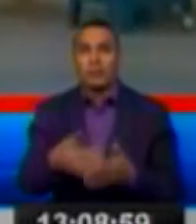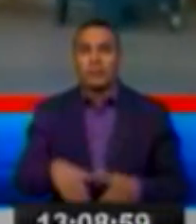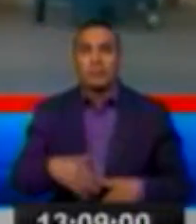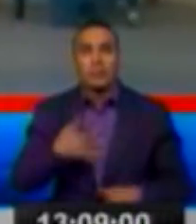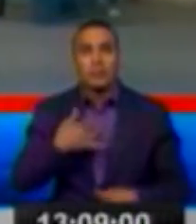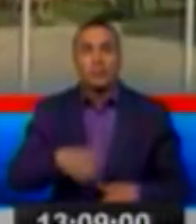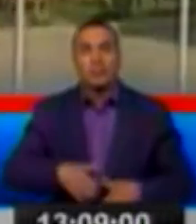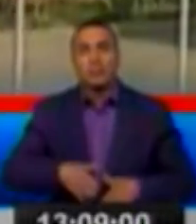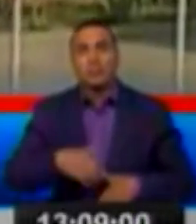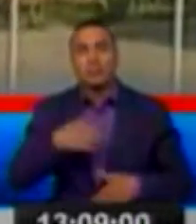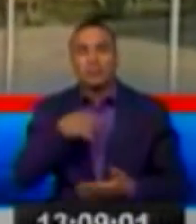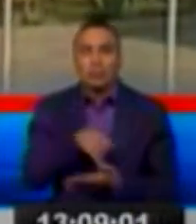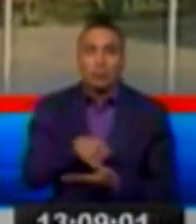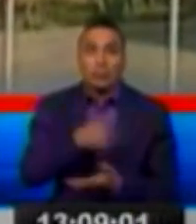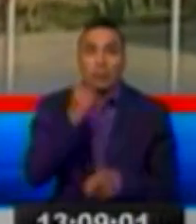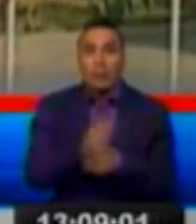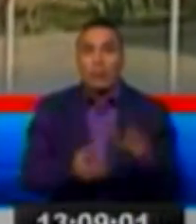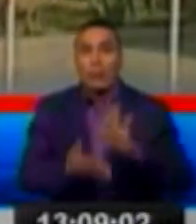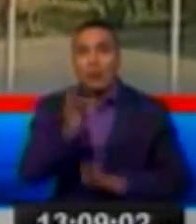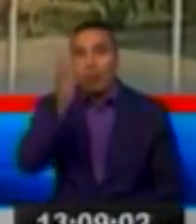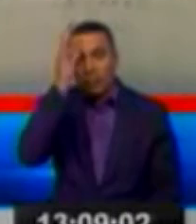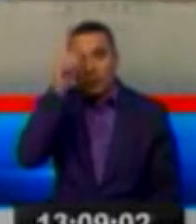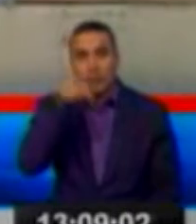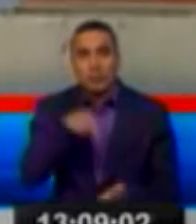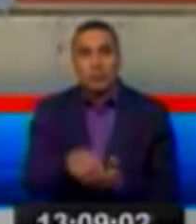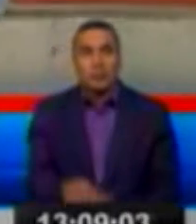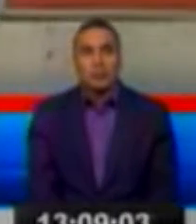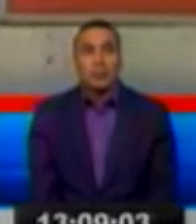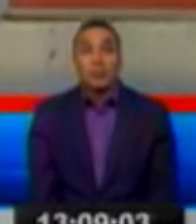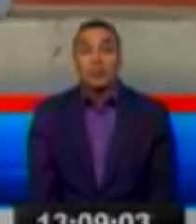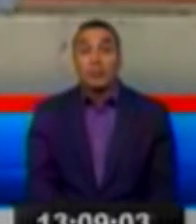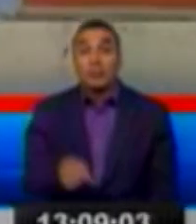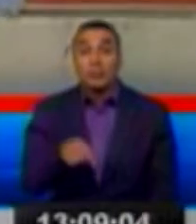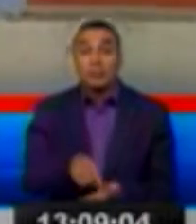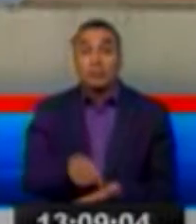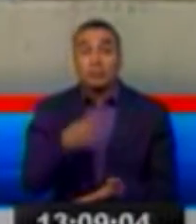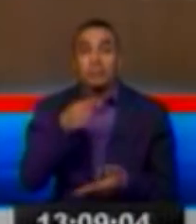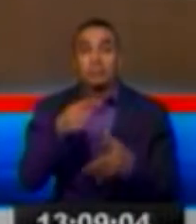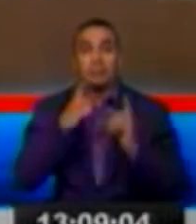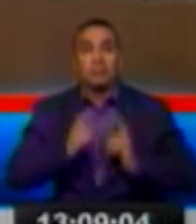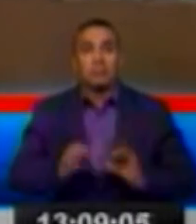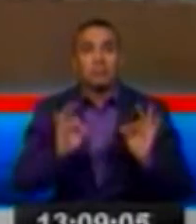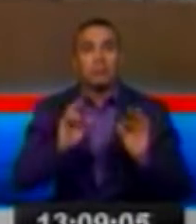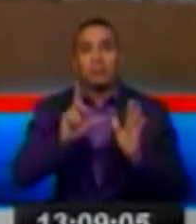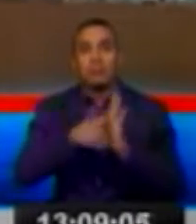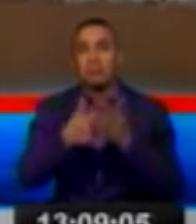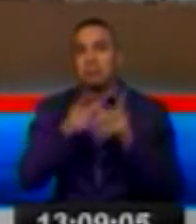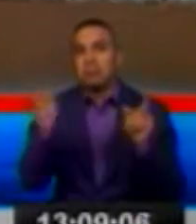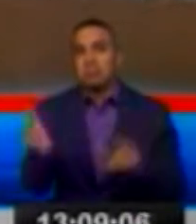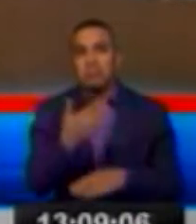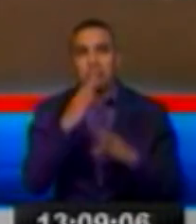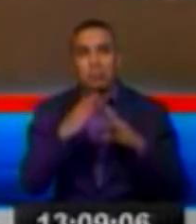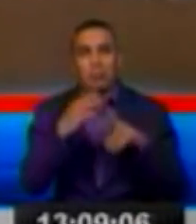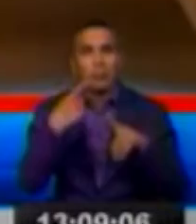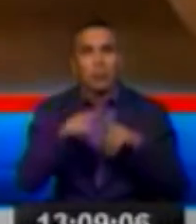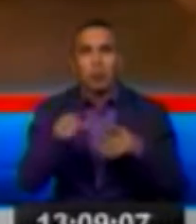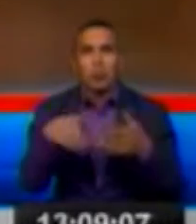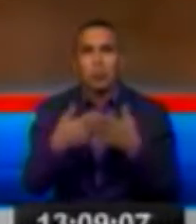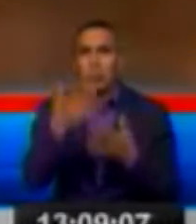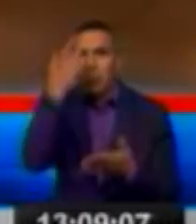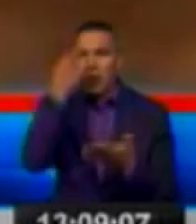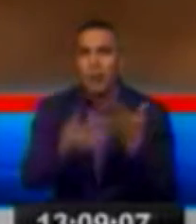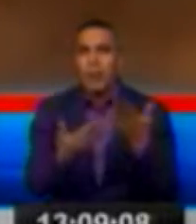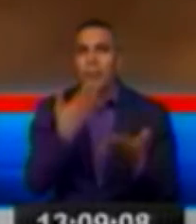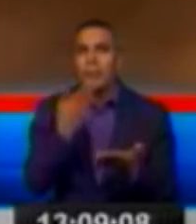sentían originó que fueran llevados hasta el hospital de la localidad, en donde se los estabilizó y se les dio de alta. Pero todo apuntaría a la